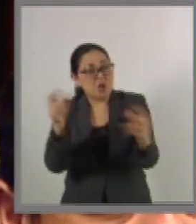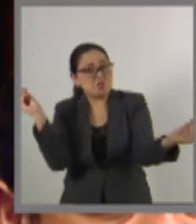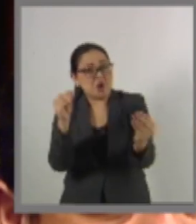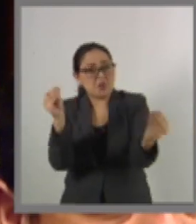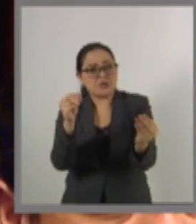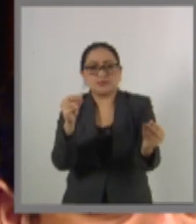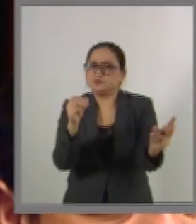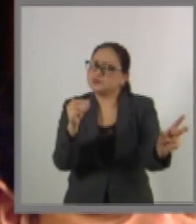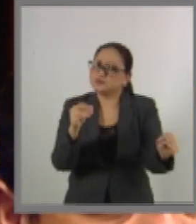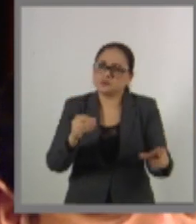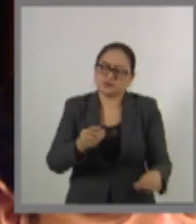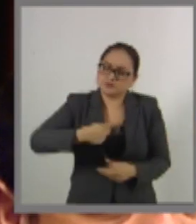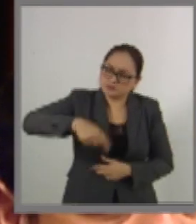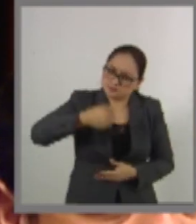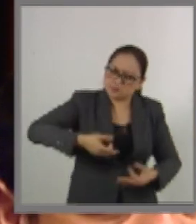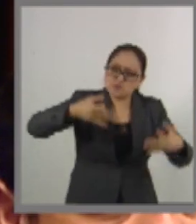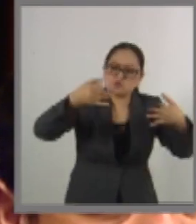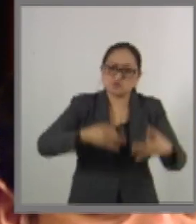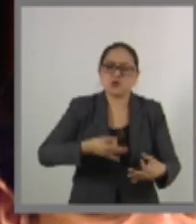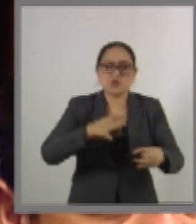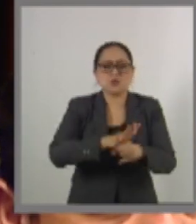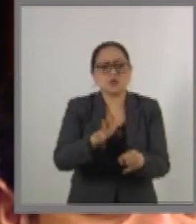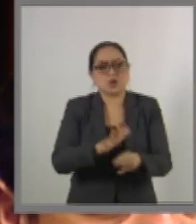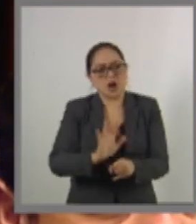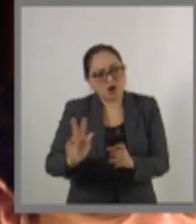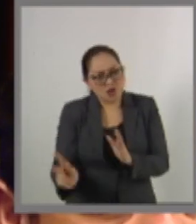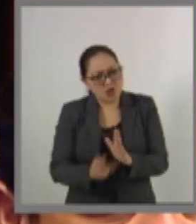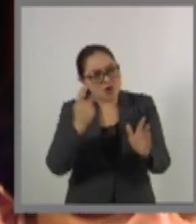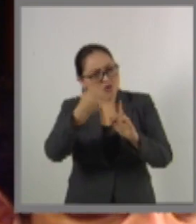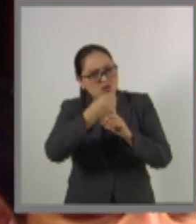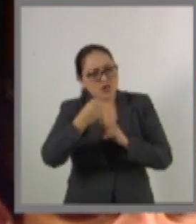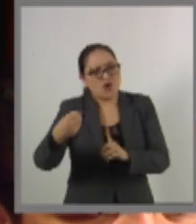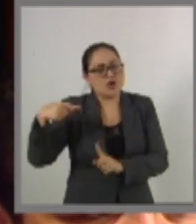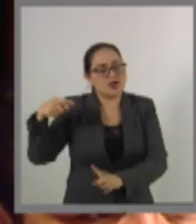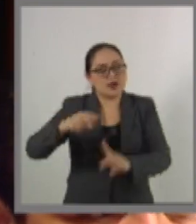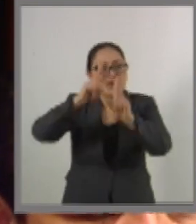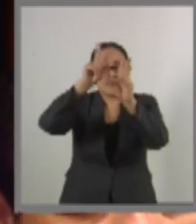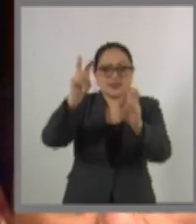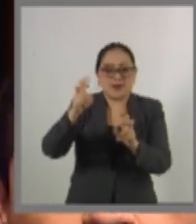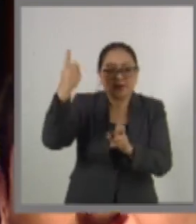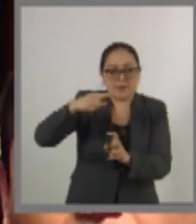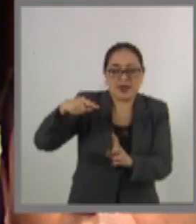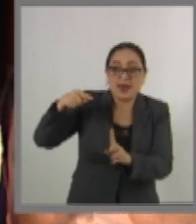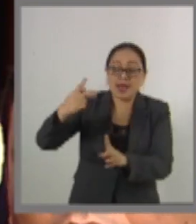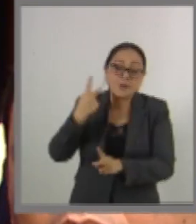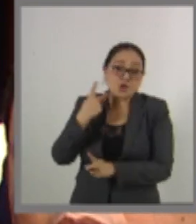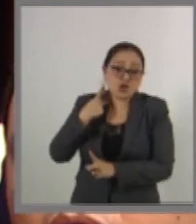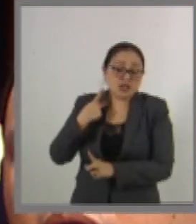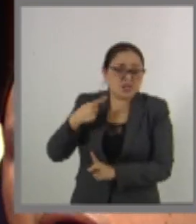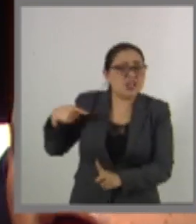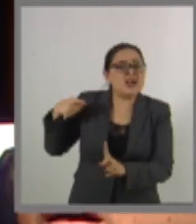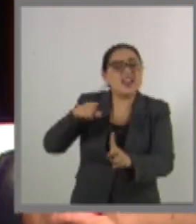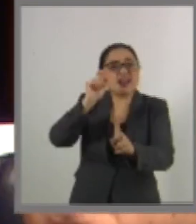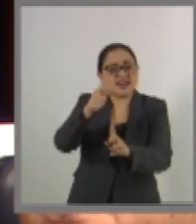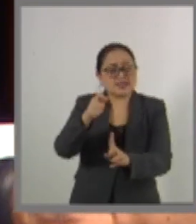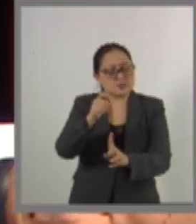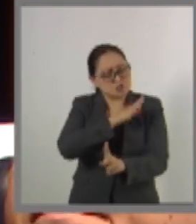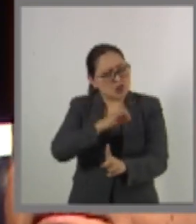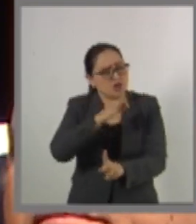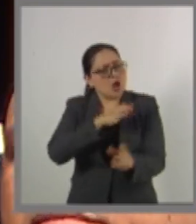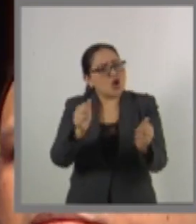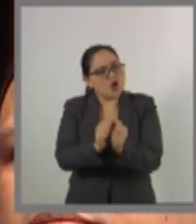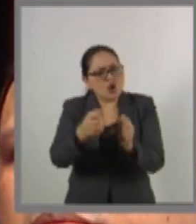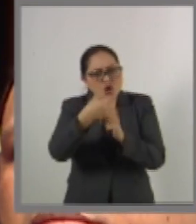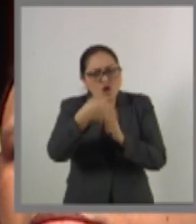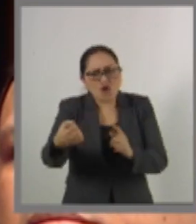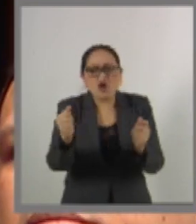necesitamos redignificar y reacuñar el término de hacer política y que hacer política, y que se entienda que